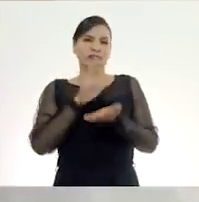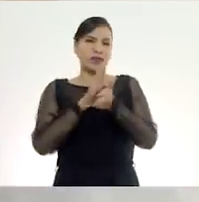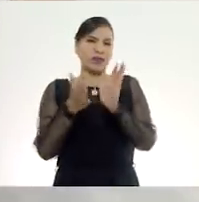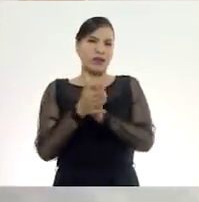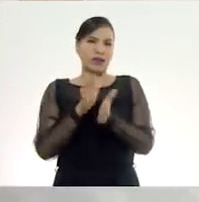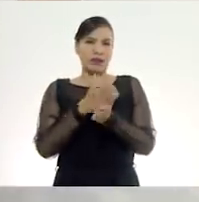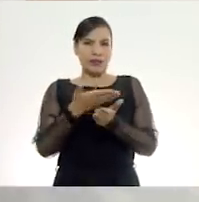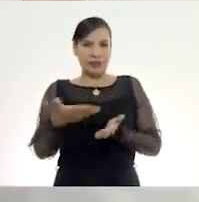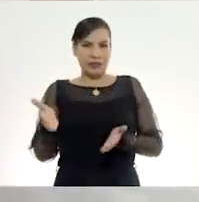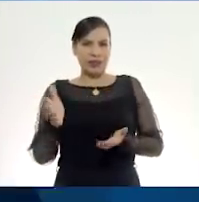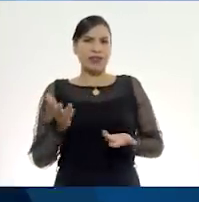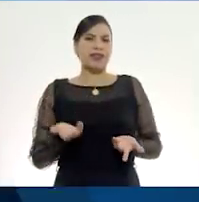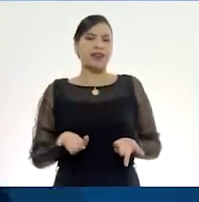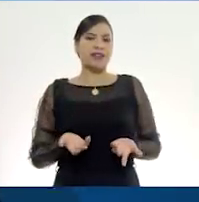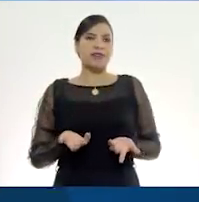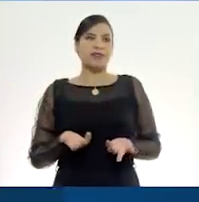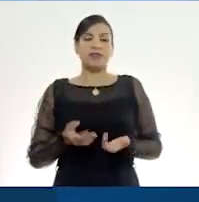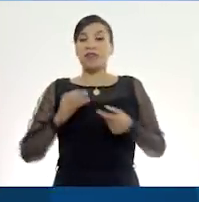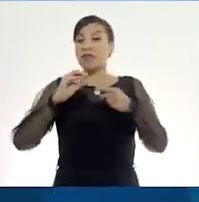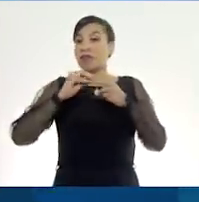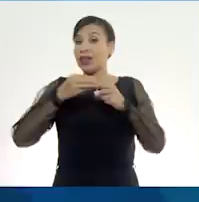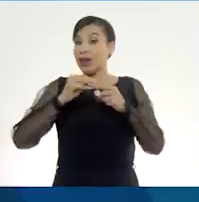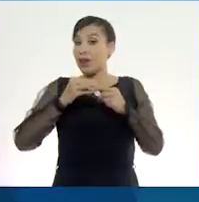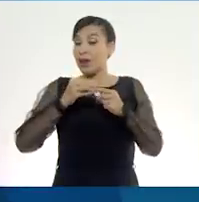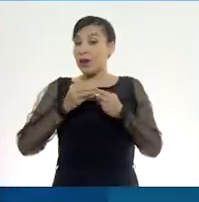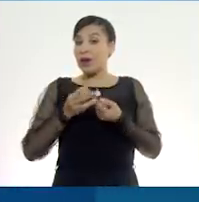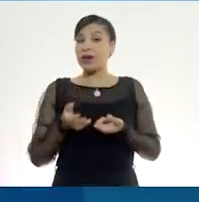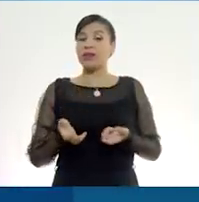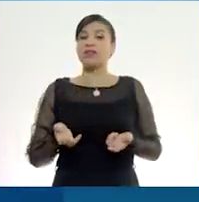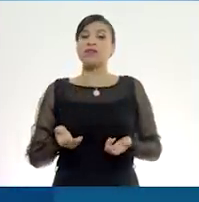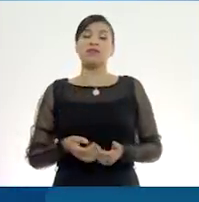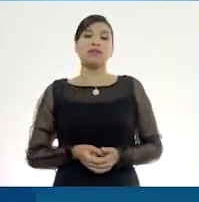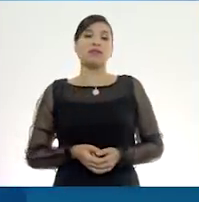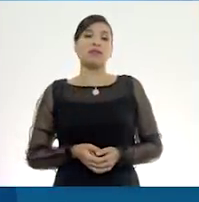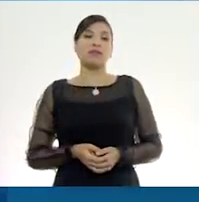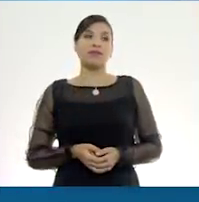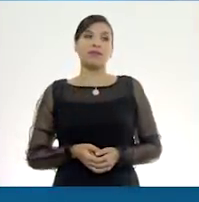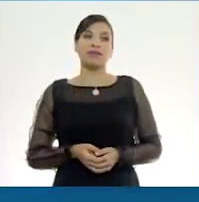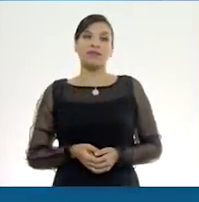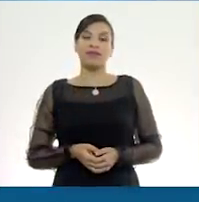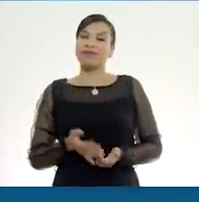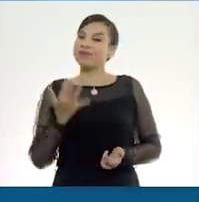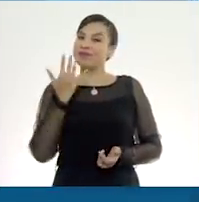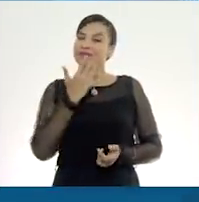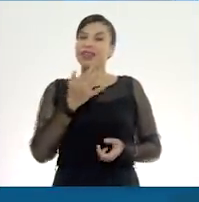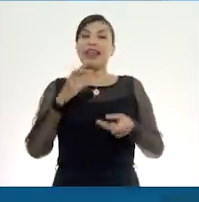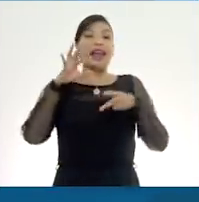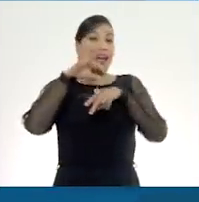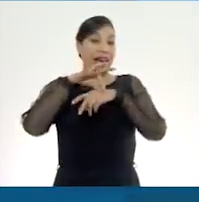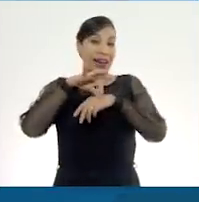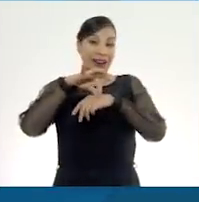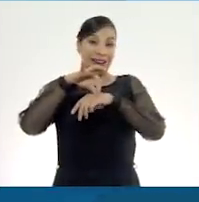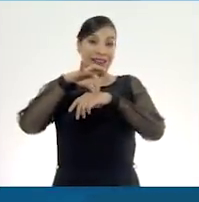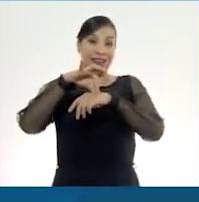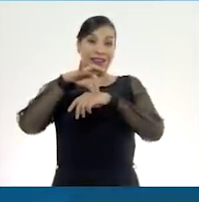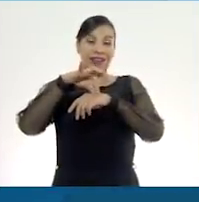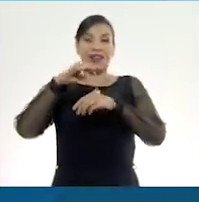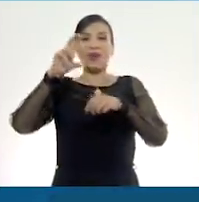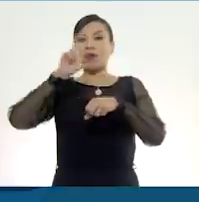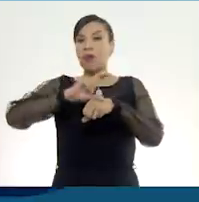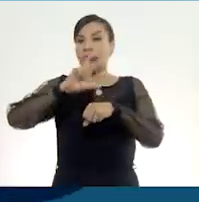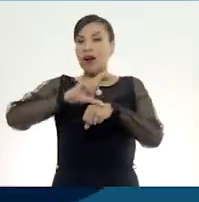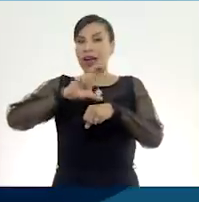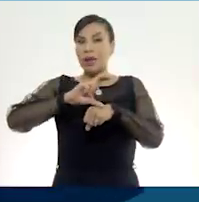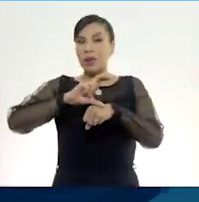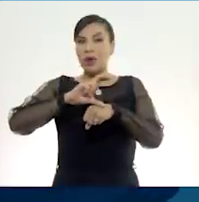tortillas? Ah, frijol. Qué rico. Carne,